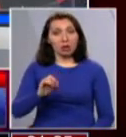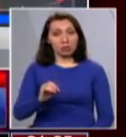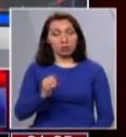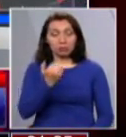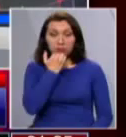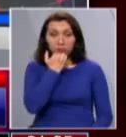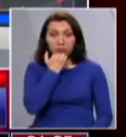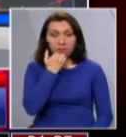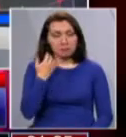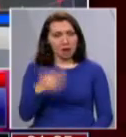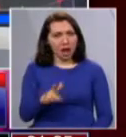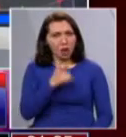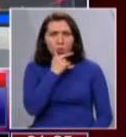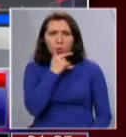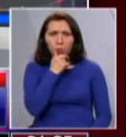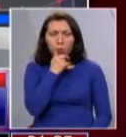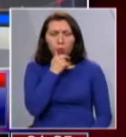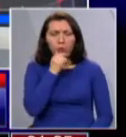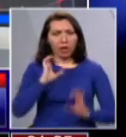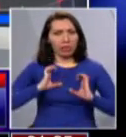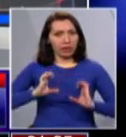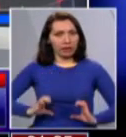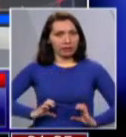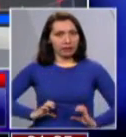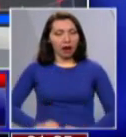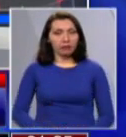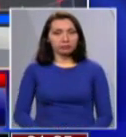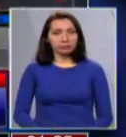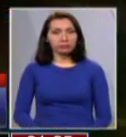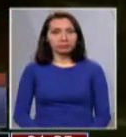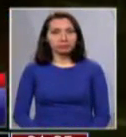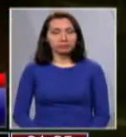acto inapropiado o cuestionable desde el punto de vista ético